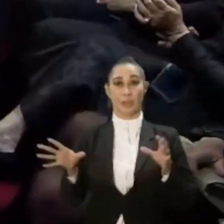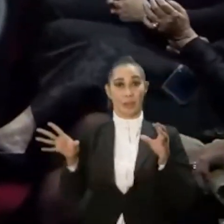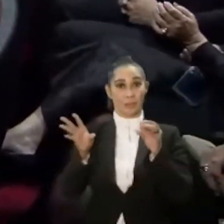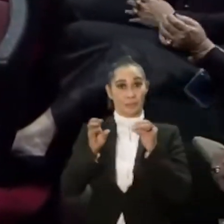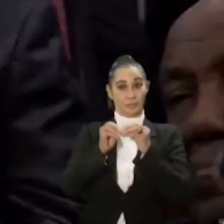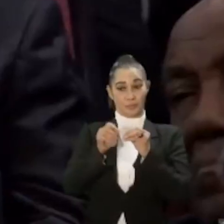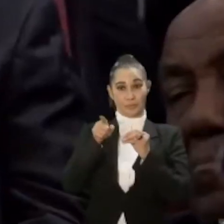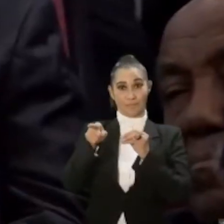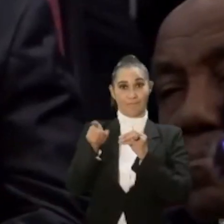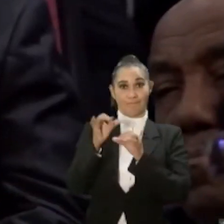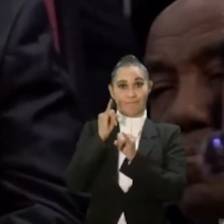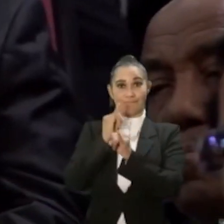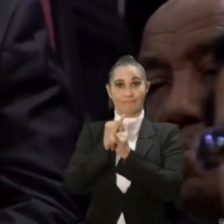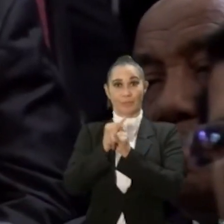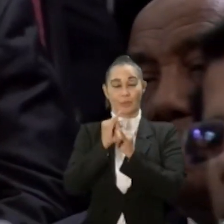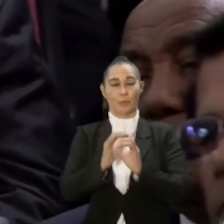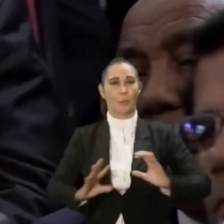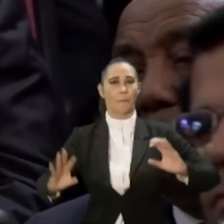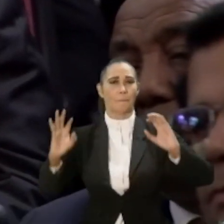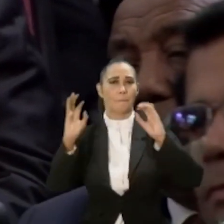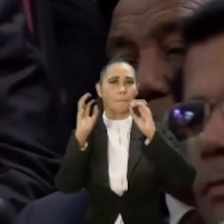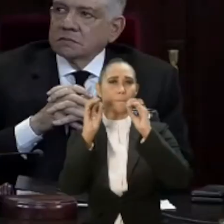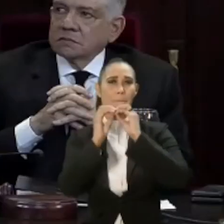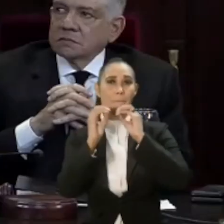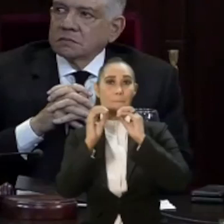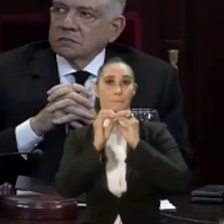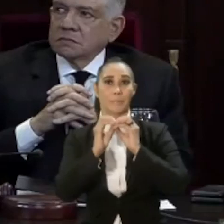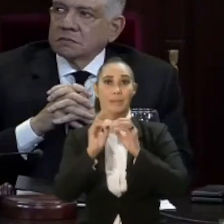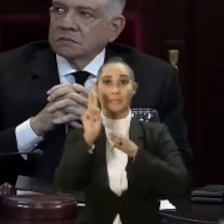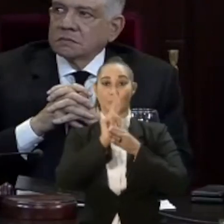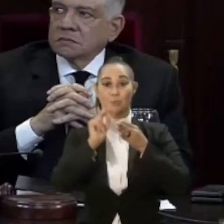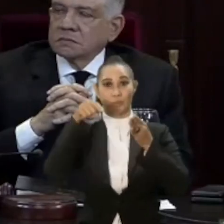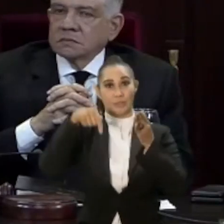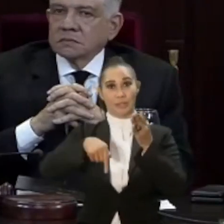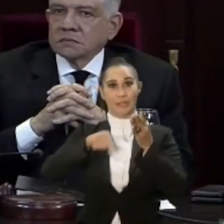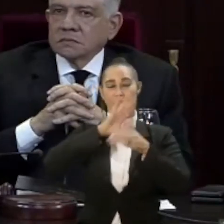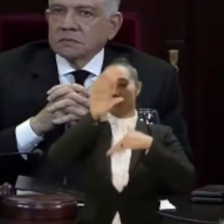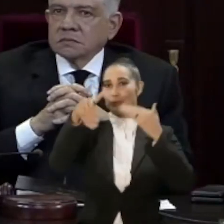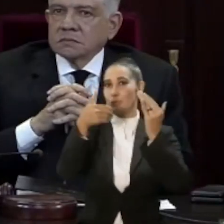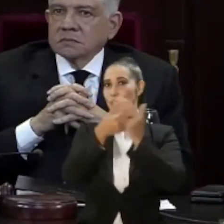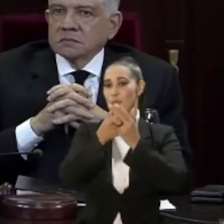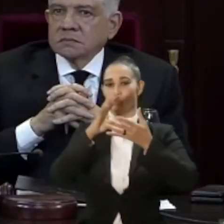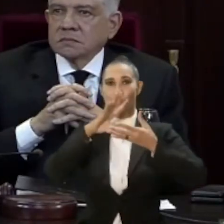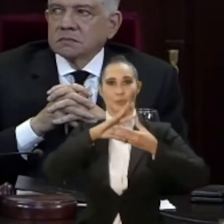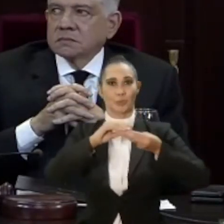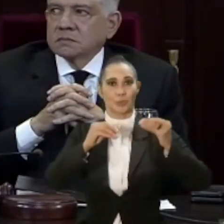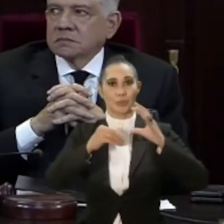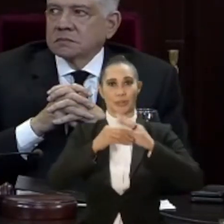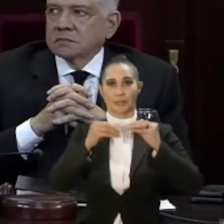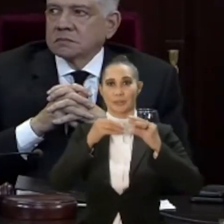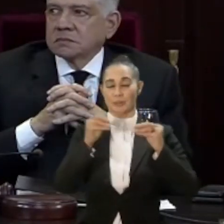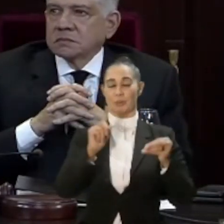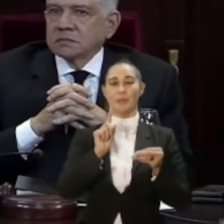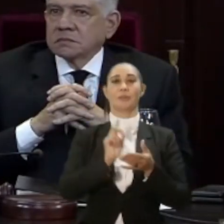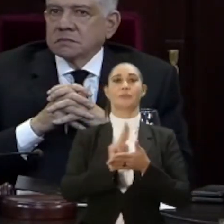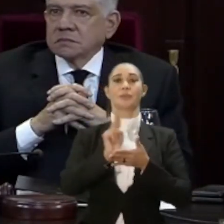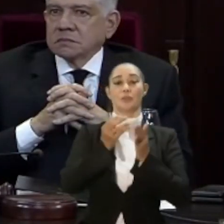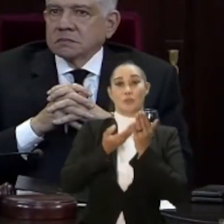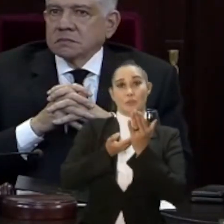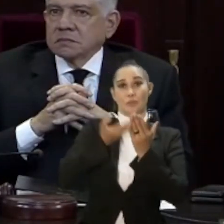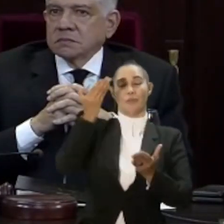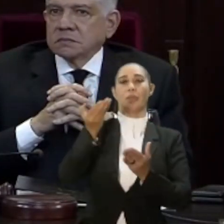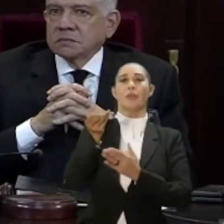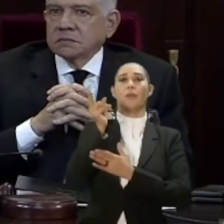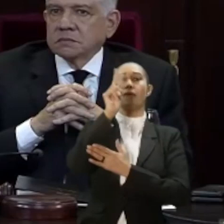es la institución bancaria con mayor nivel de utilidad del país en toda la historia. Sus utilidades netas ascendieron a